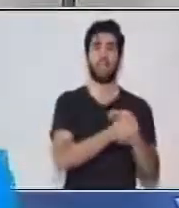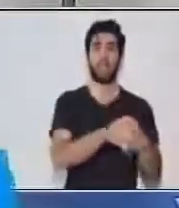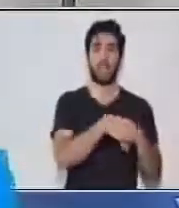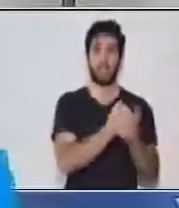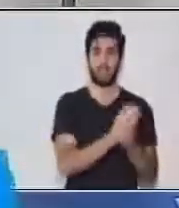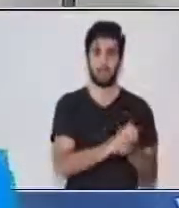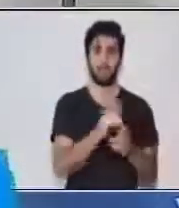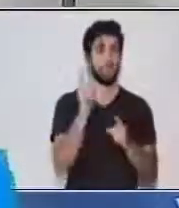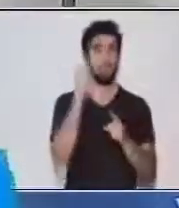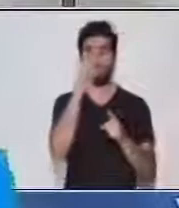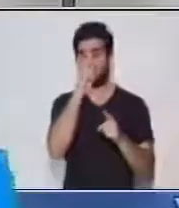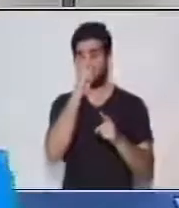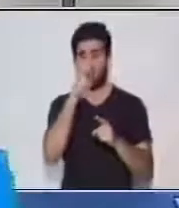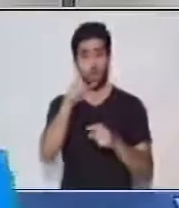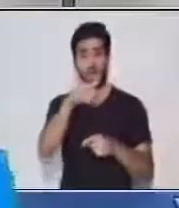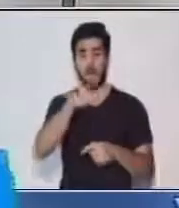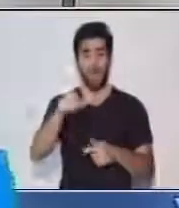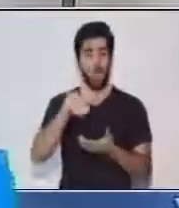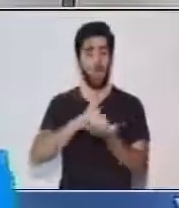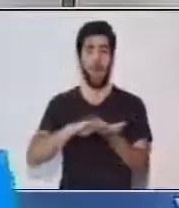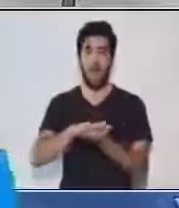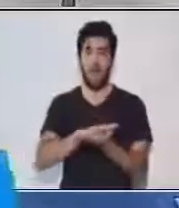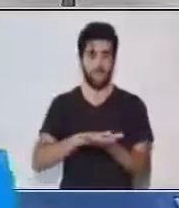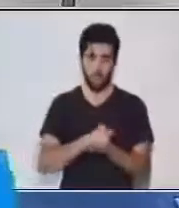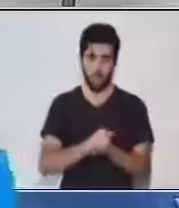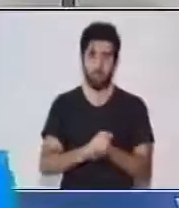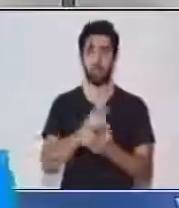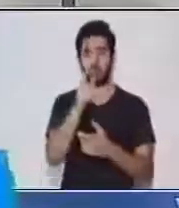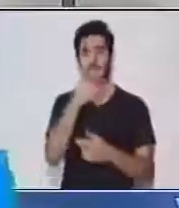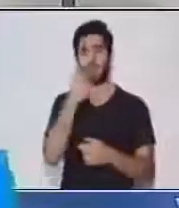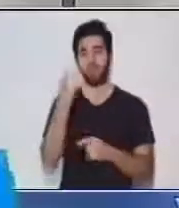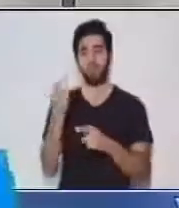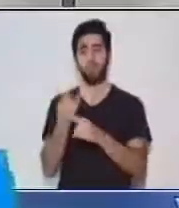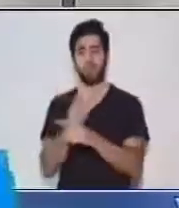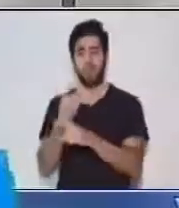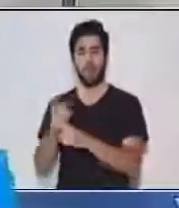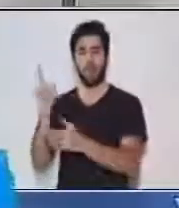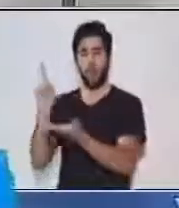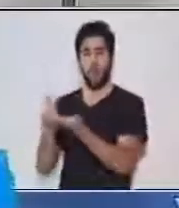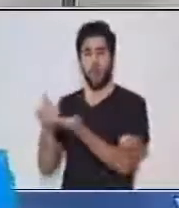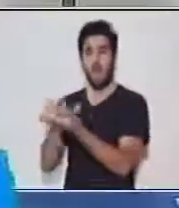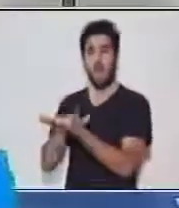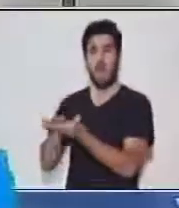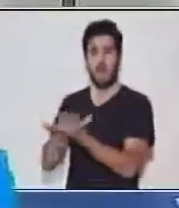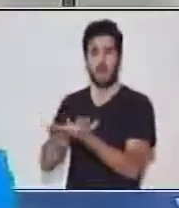tienes agua y jabón de manera inmediata, que puedas utilizar alcohol en gel.